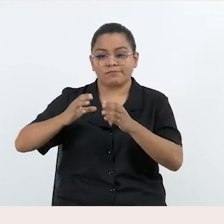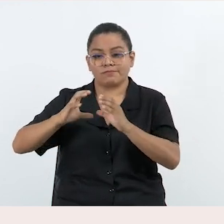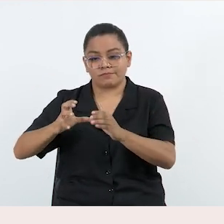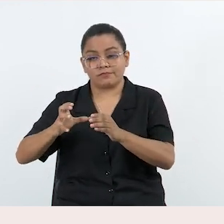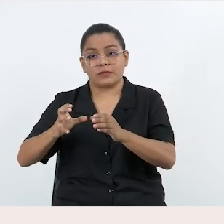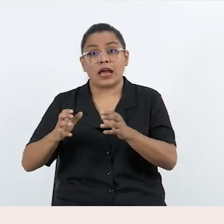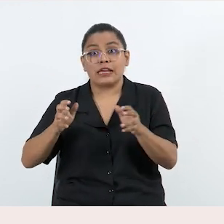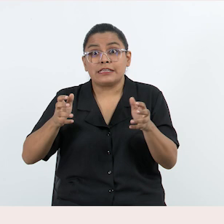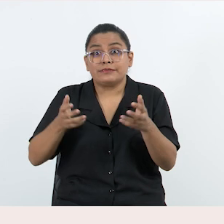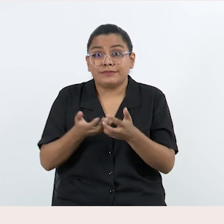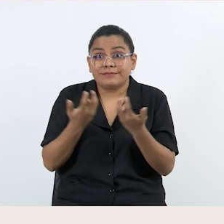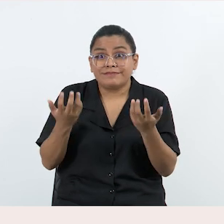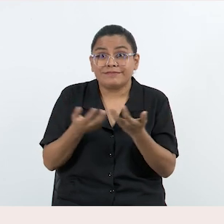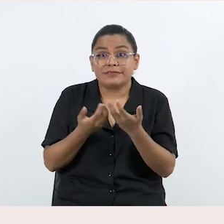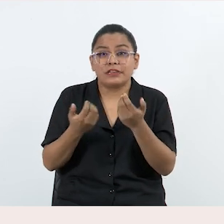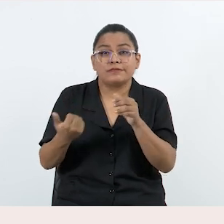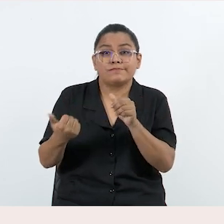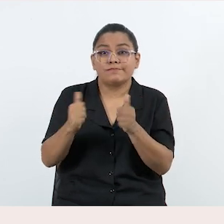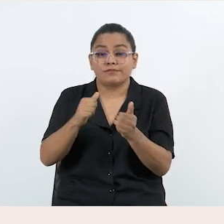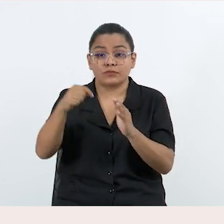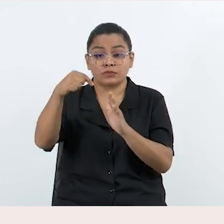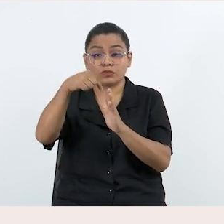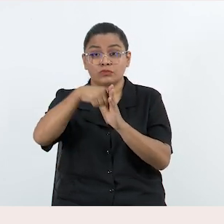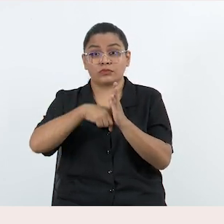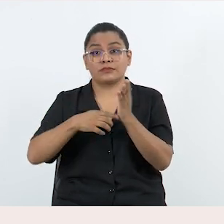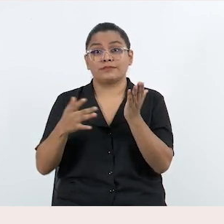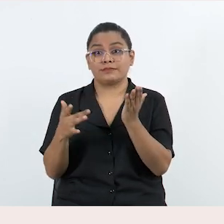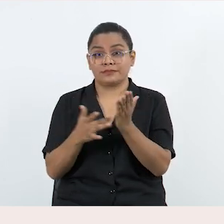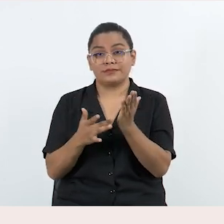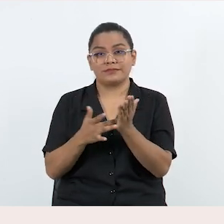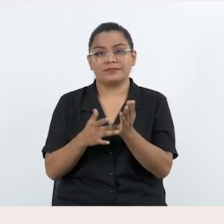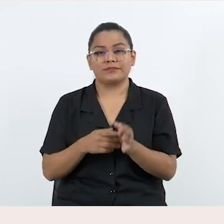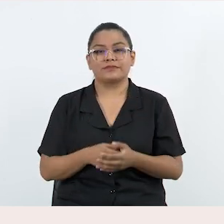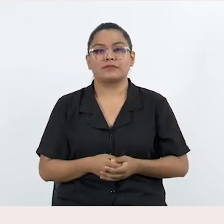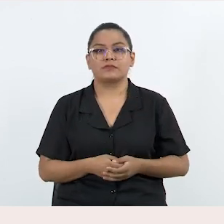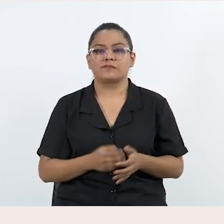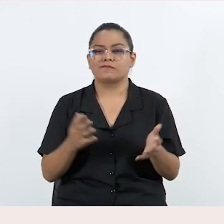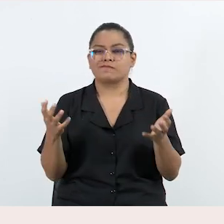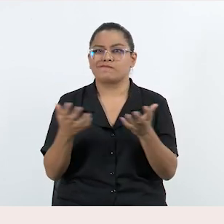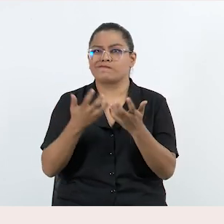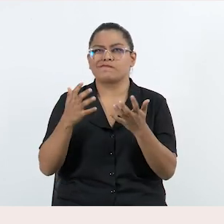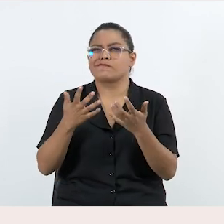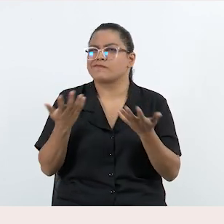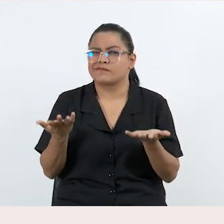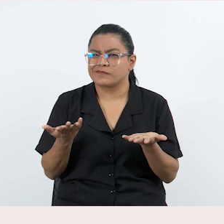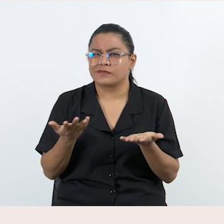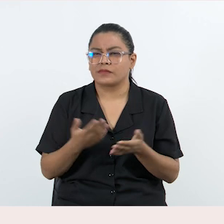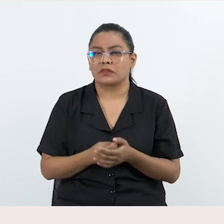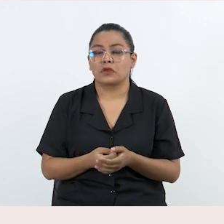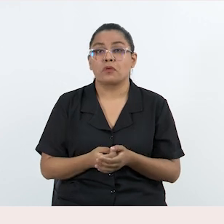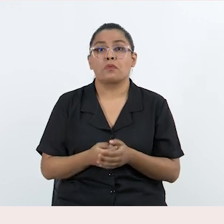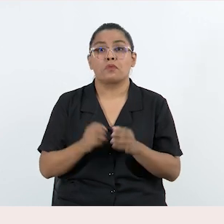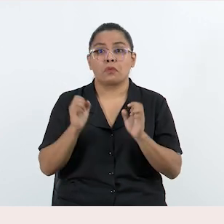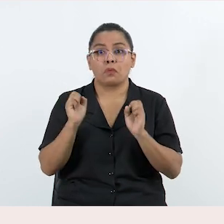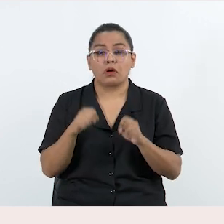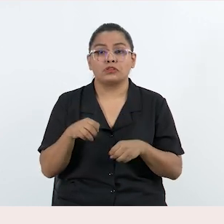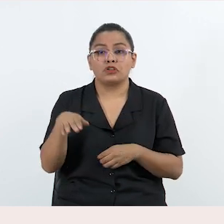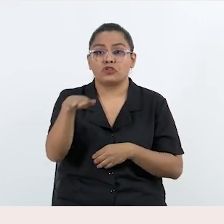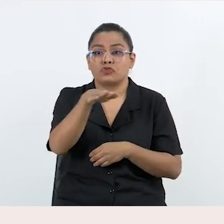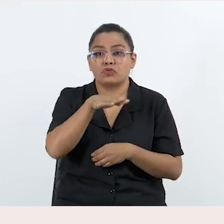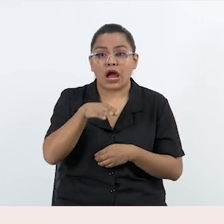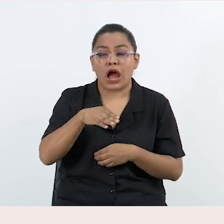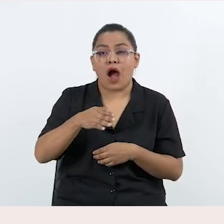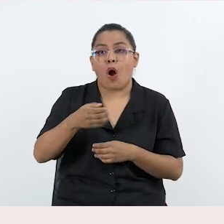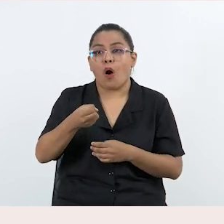realiza investigación dependiendo de la profundidad de la técnica. Estas investigaciones pueden ser de campo